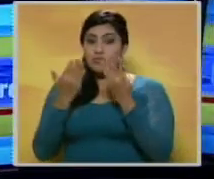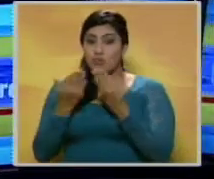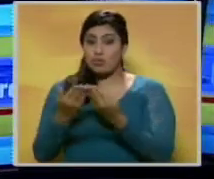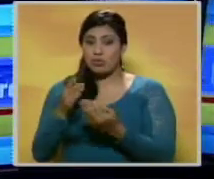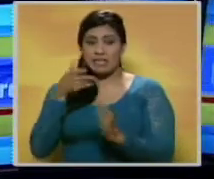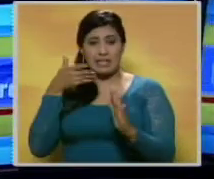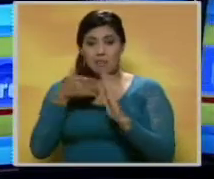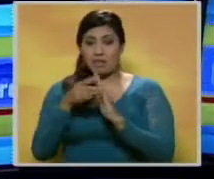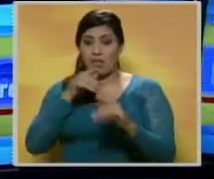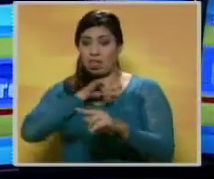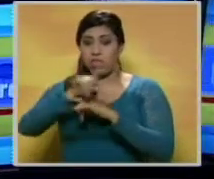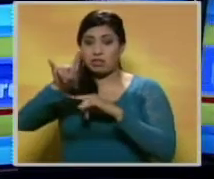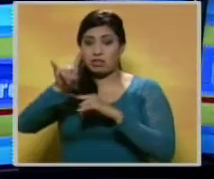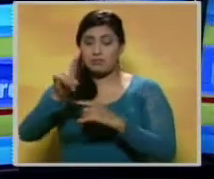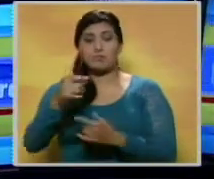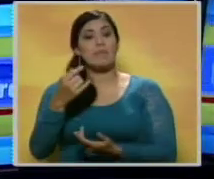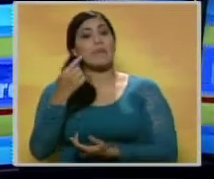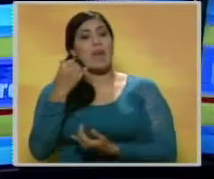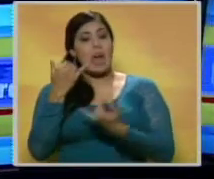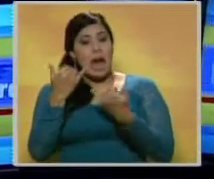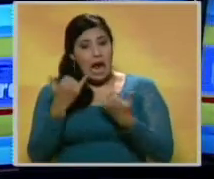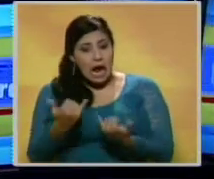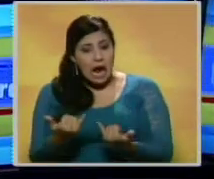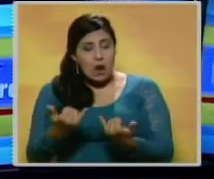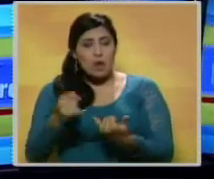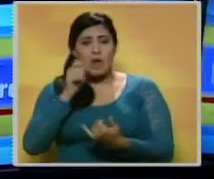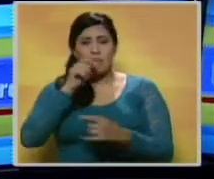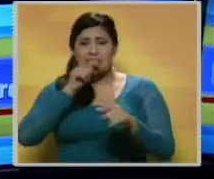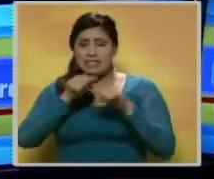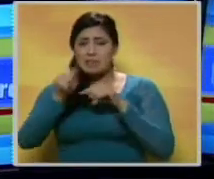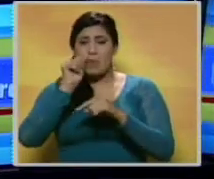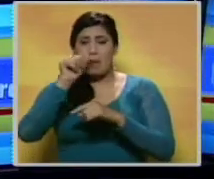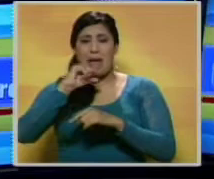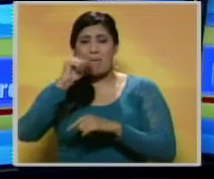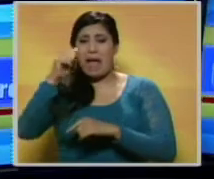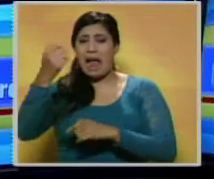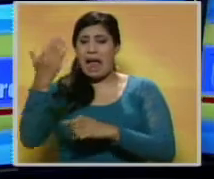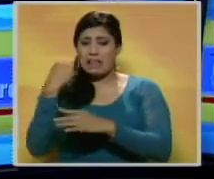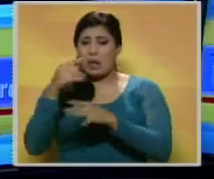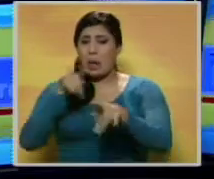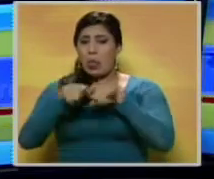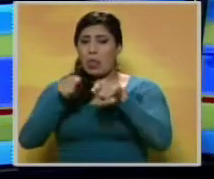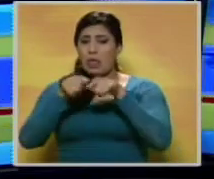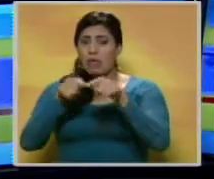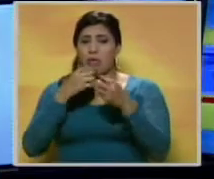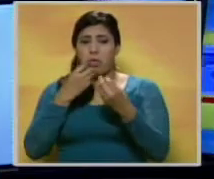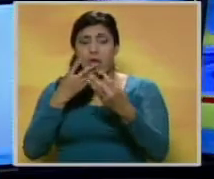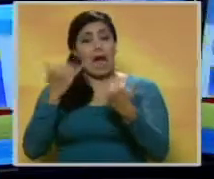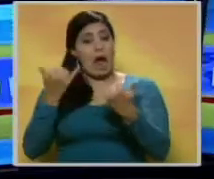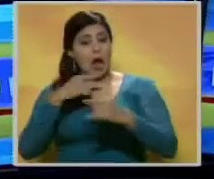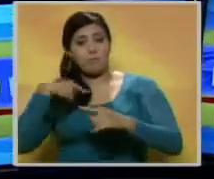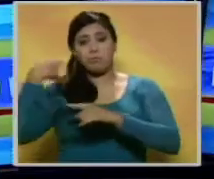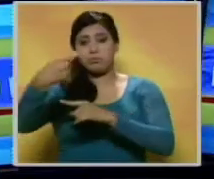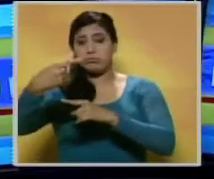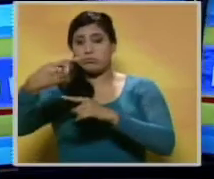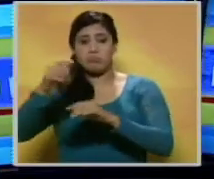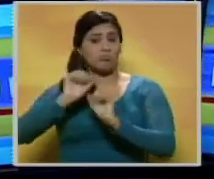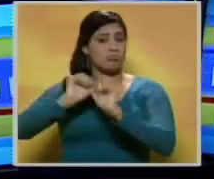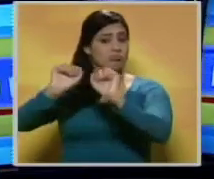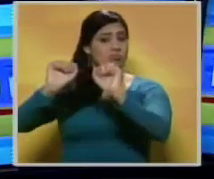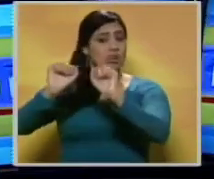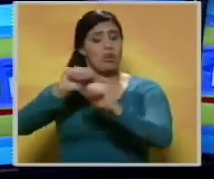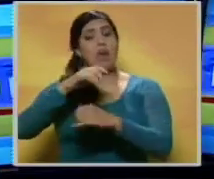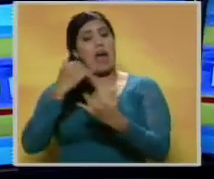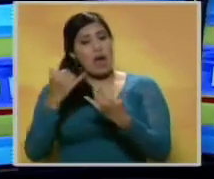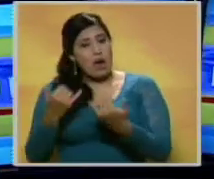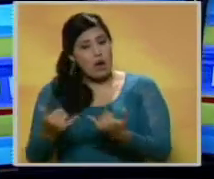que le está pasando al caballero. ¿Cuántas controversias ha generado Donald Trump con estas declaraciones que se han vuelto polémicas y han puesto sobre